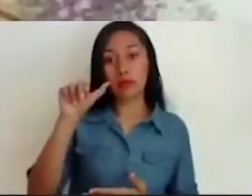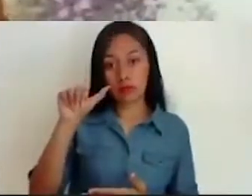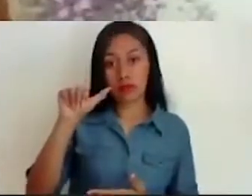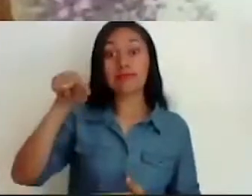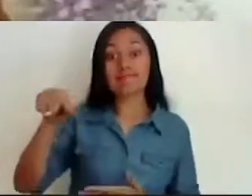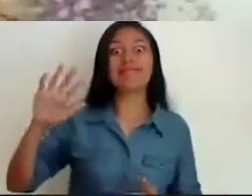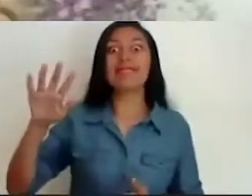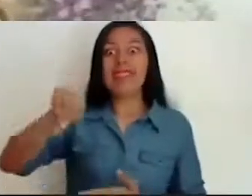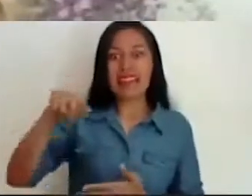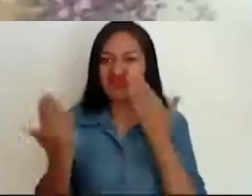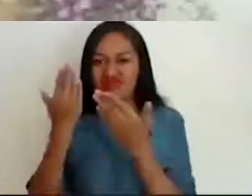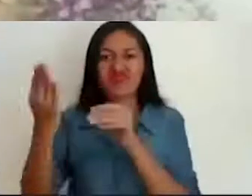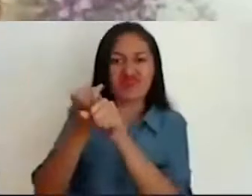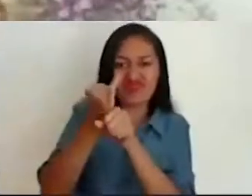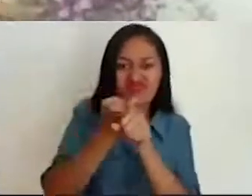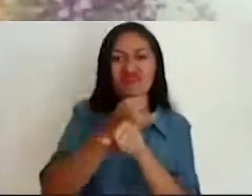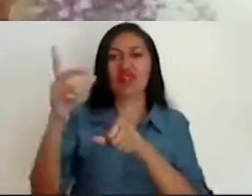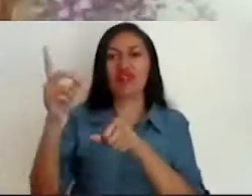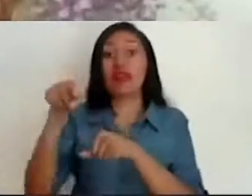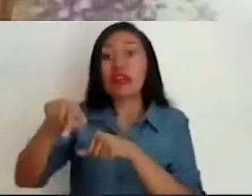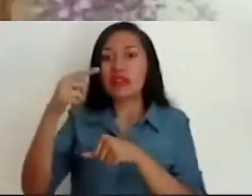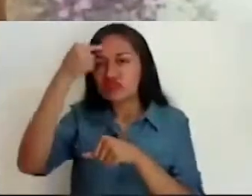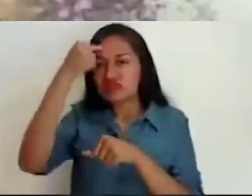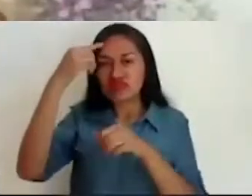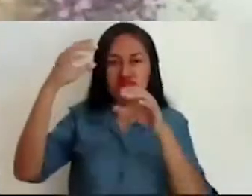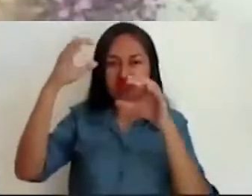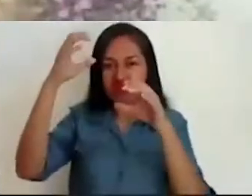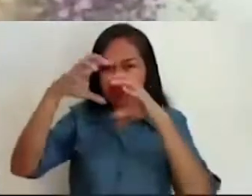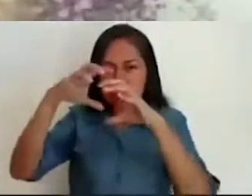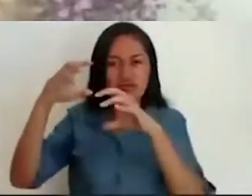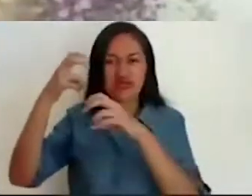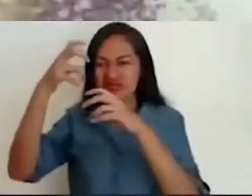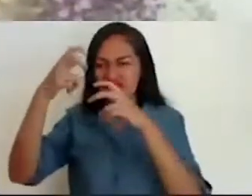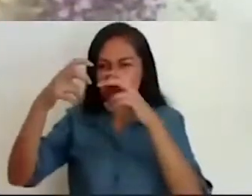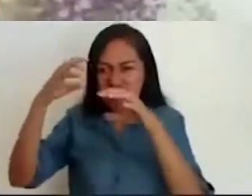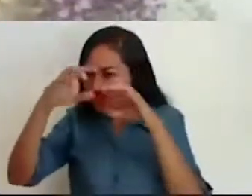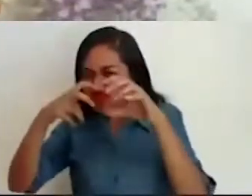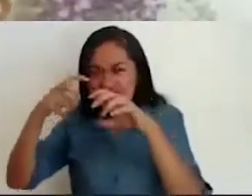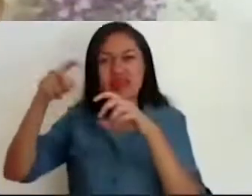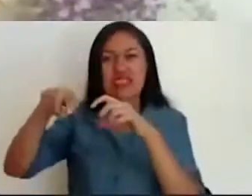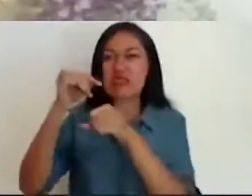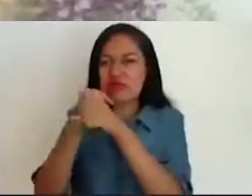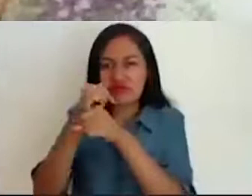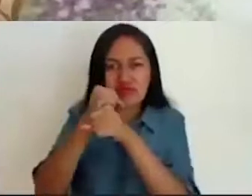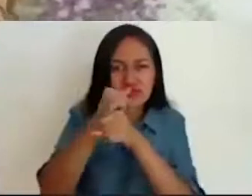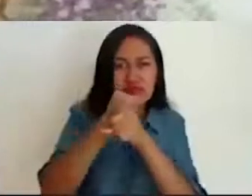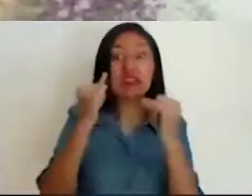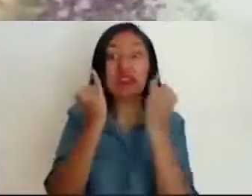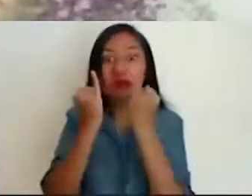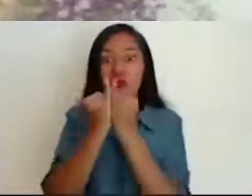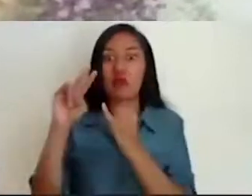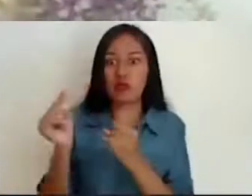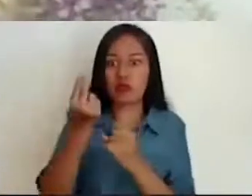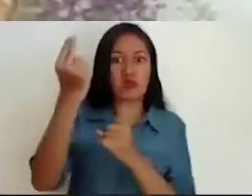Es especialista en neurología, también graduado con máxima cum laude en la propia facultad y en la